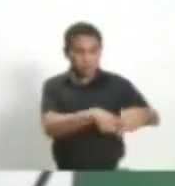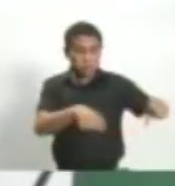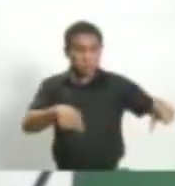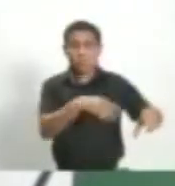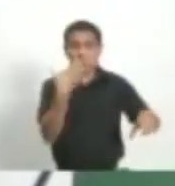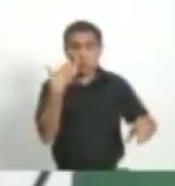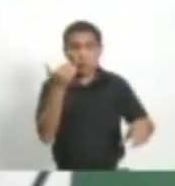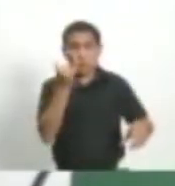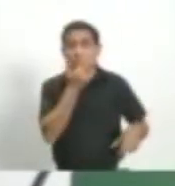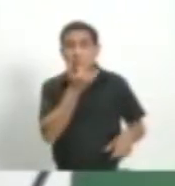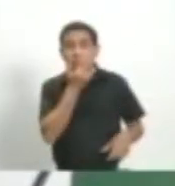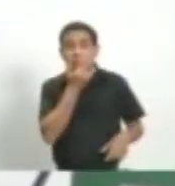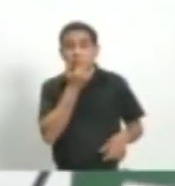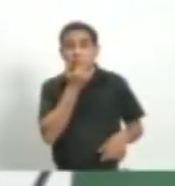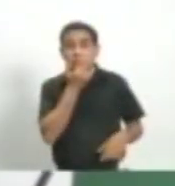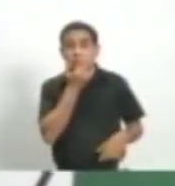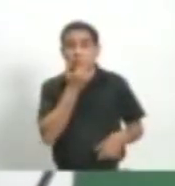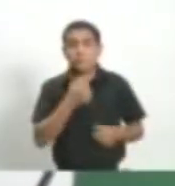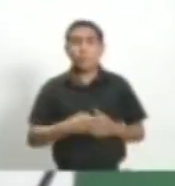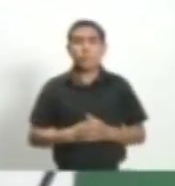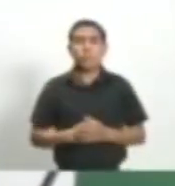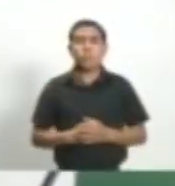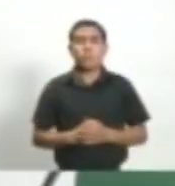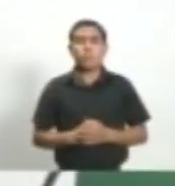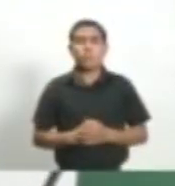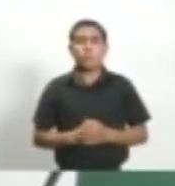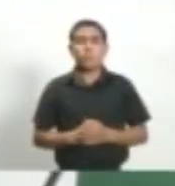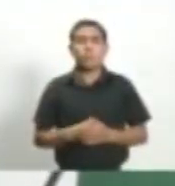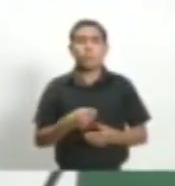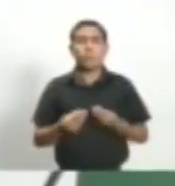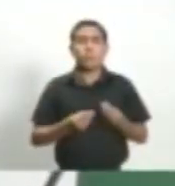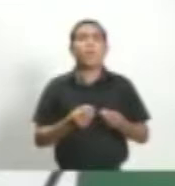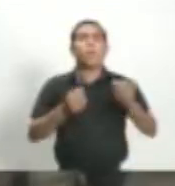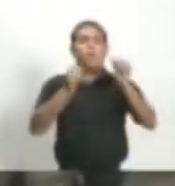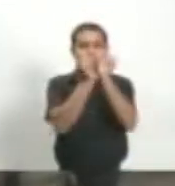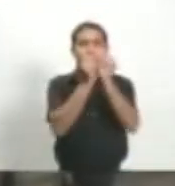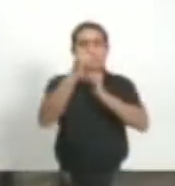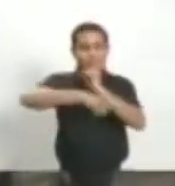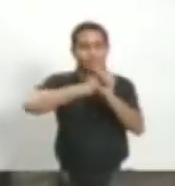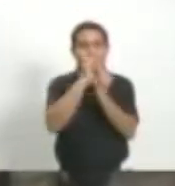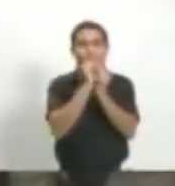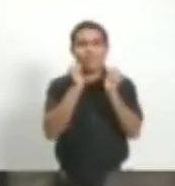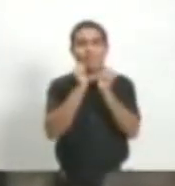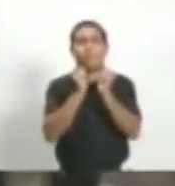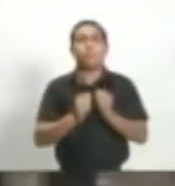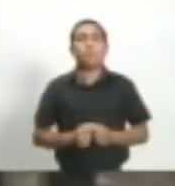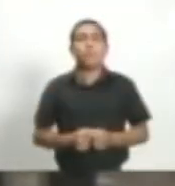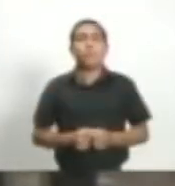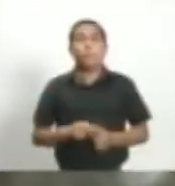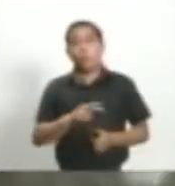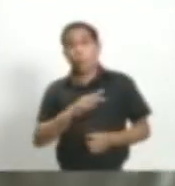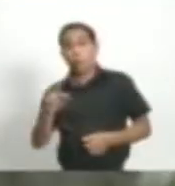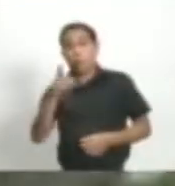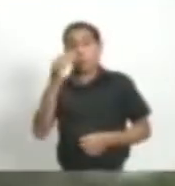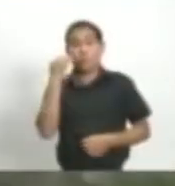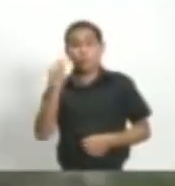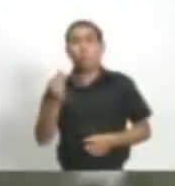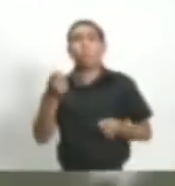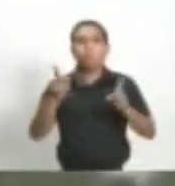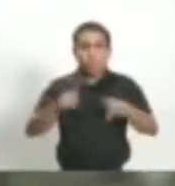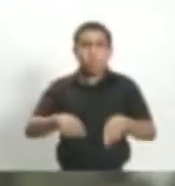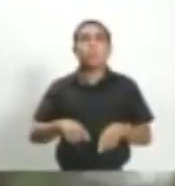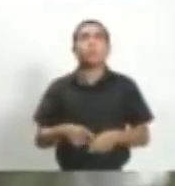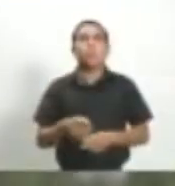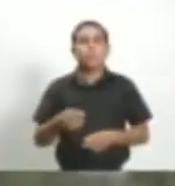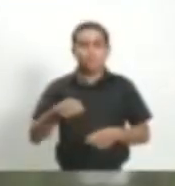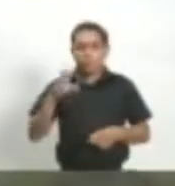femenina presenta amarrada alguna de sus extremidades. Una tercera víctima fue encontrada en zona rural de Montería.